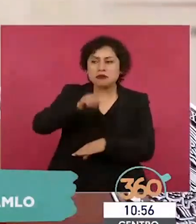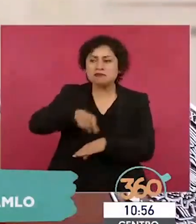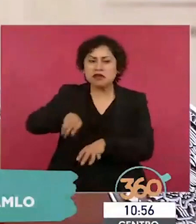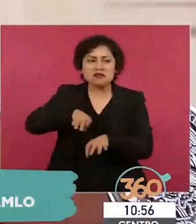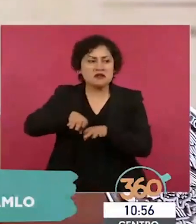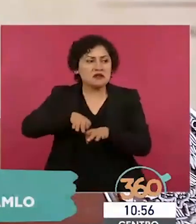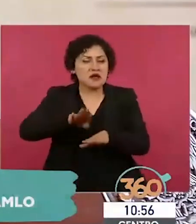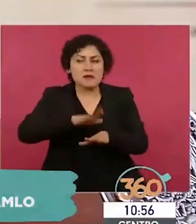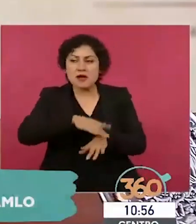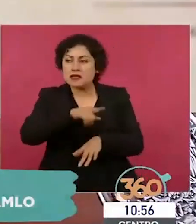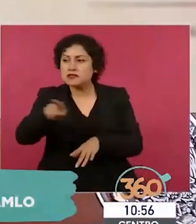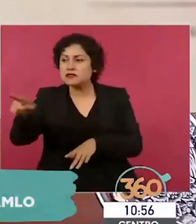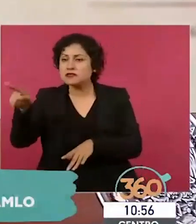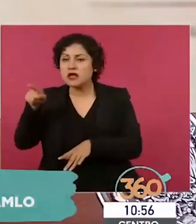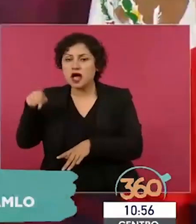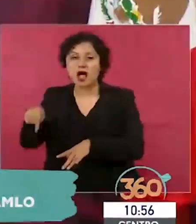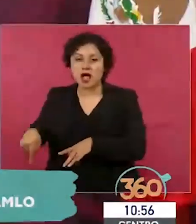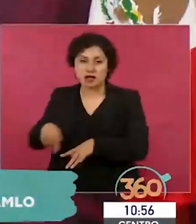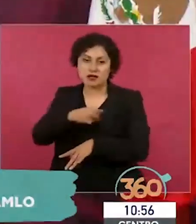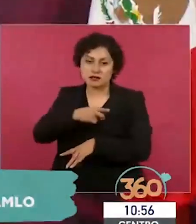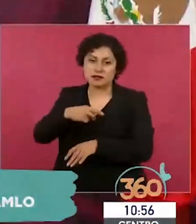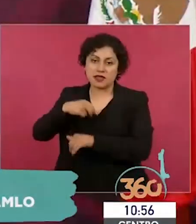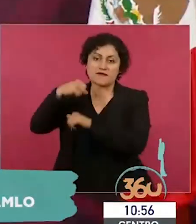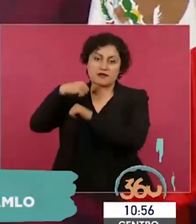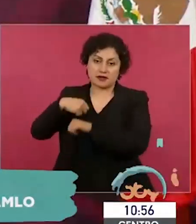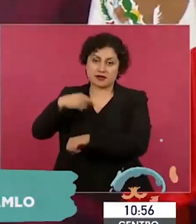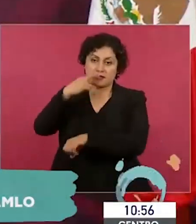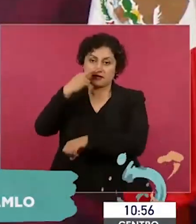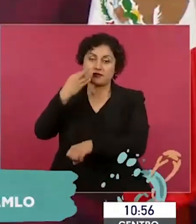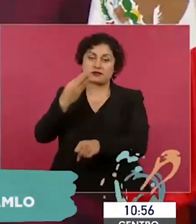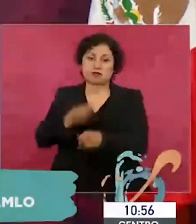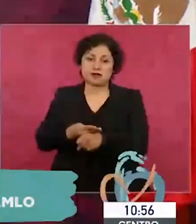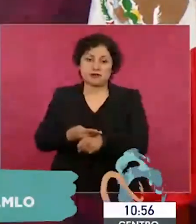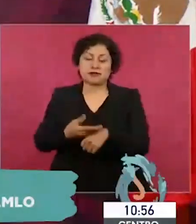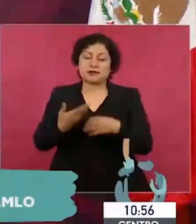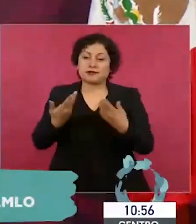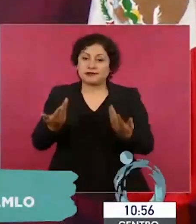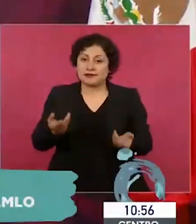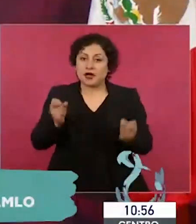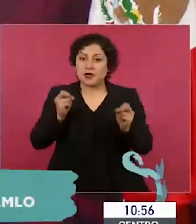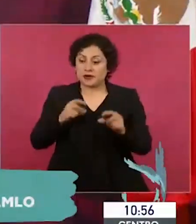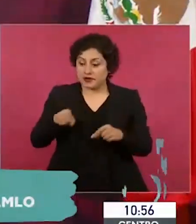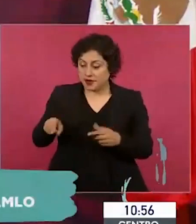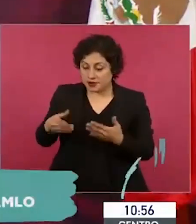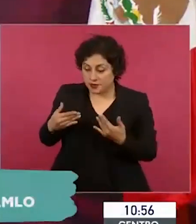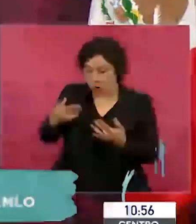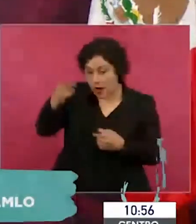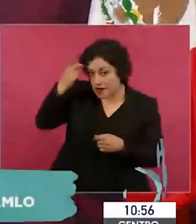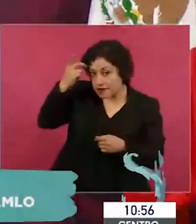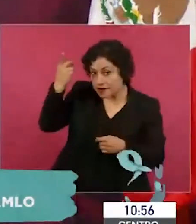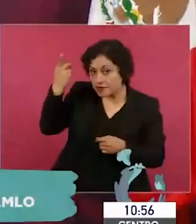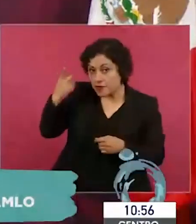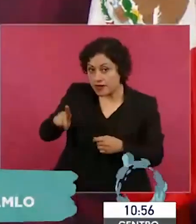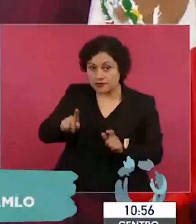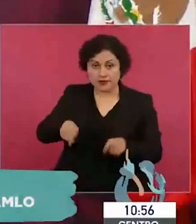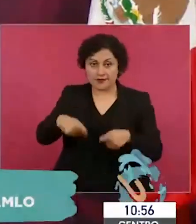y resultó que el yacimiento que no estaba privatizado